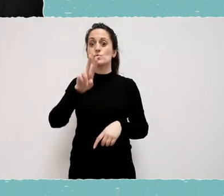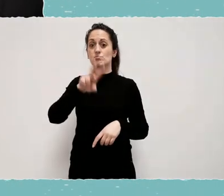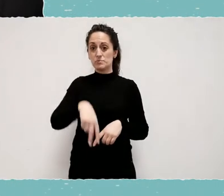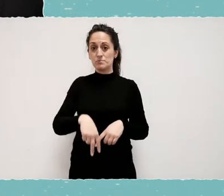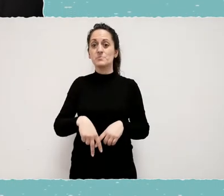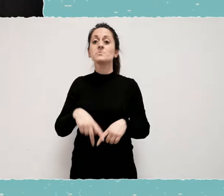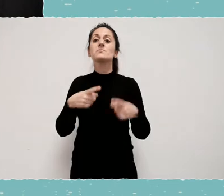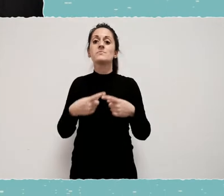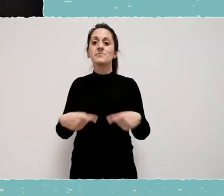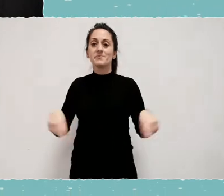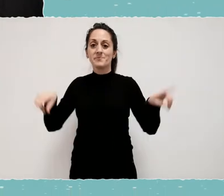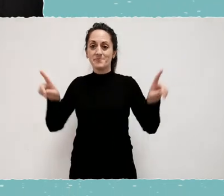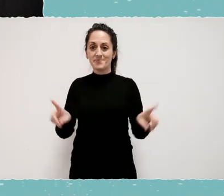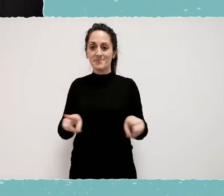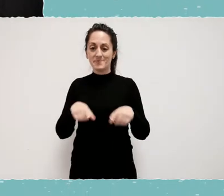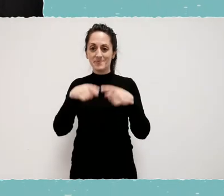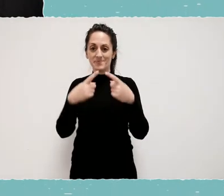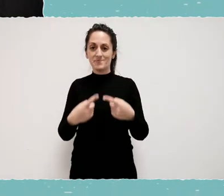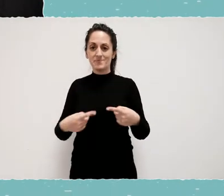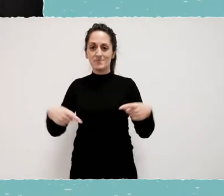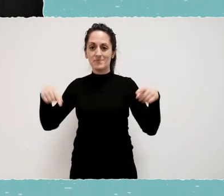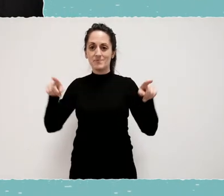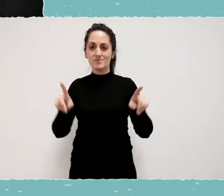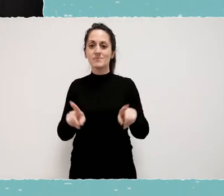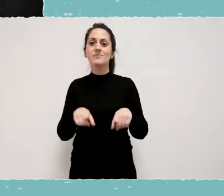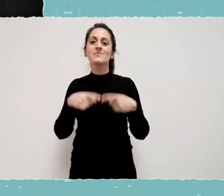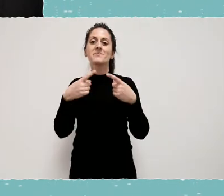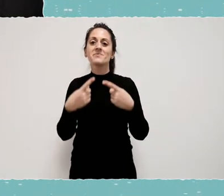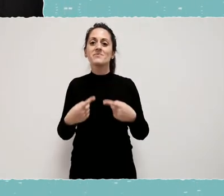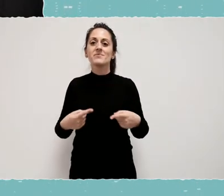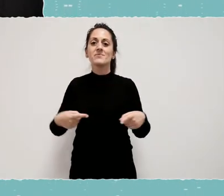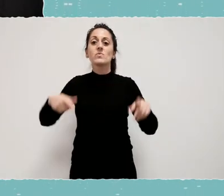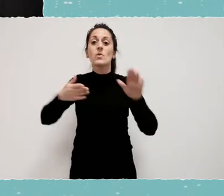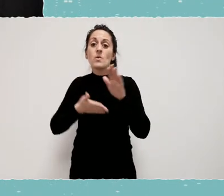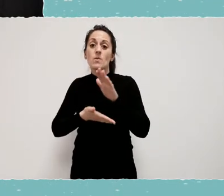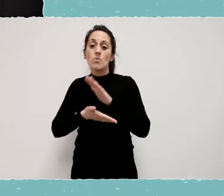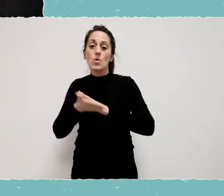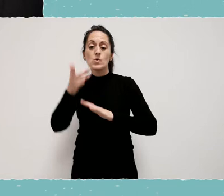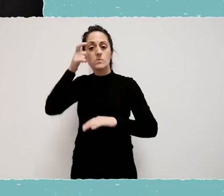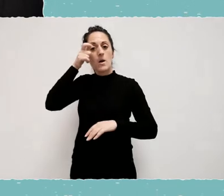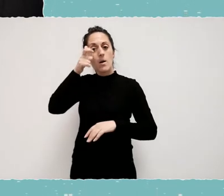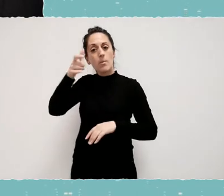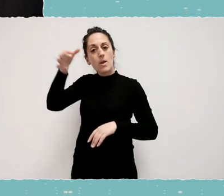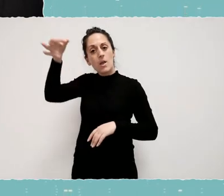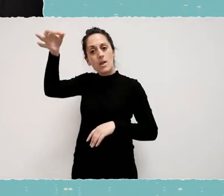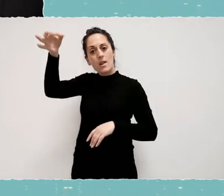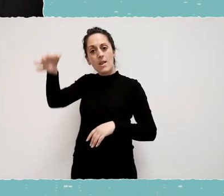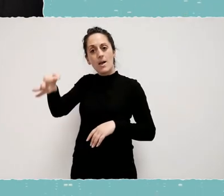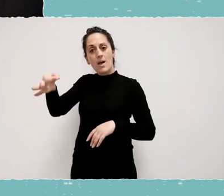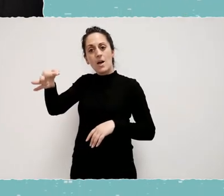se profeta, na na na re na na re na na ro. Cando